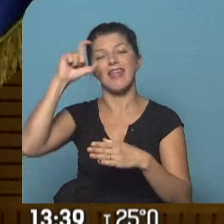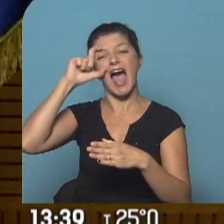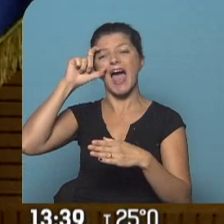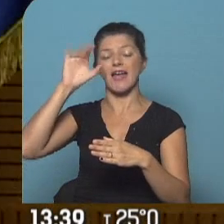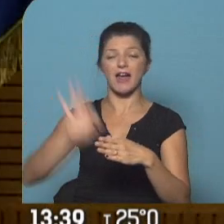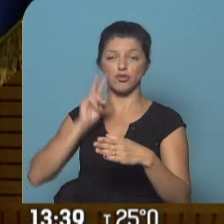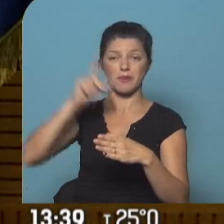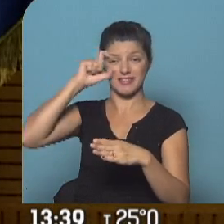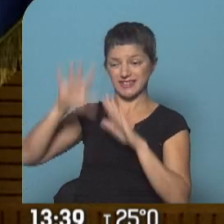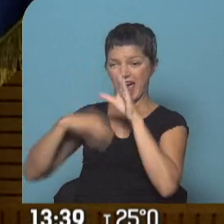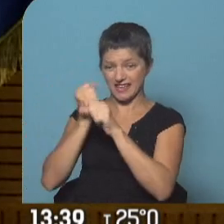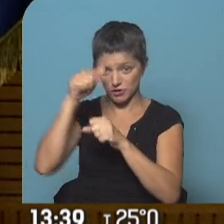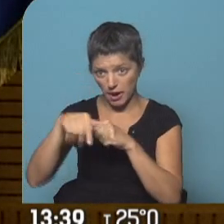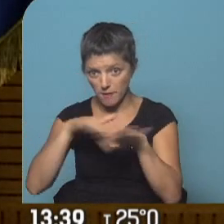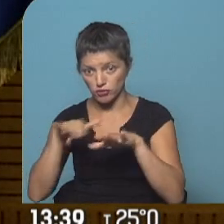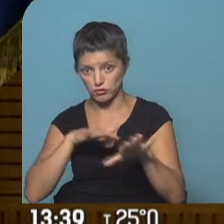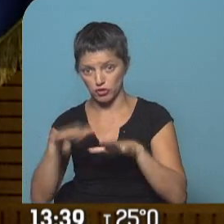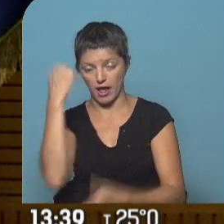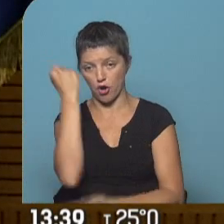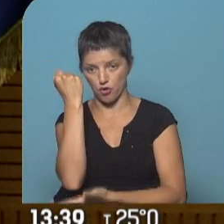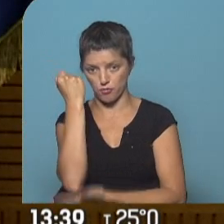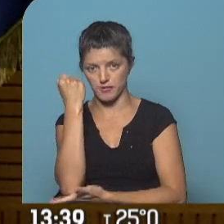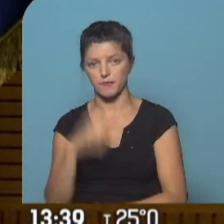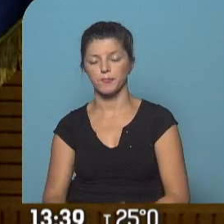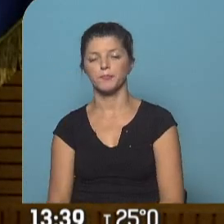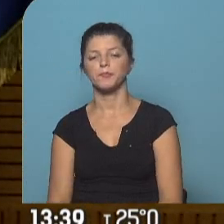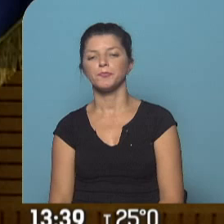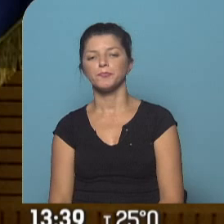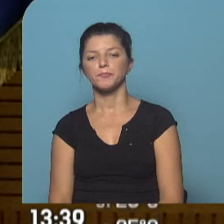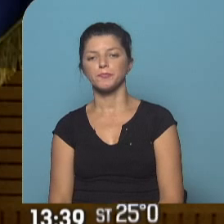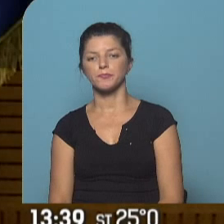baja. C'è chi dice che abbiamo messo soldi pubblici